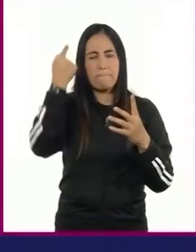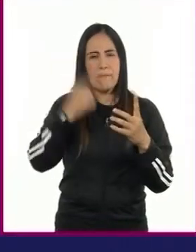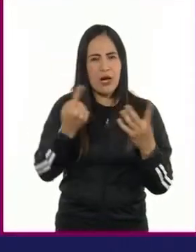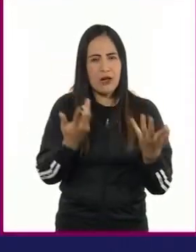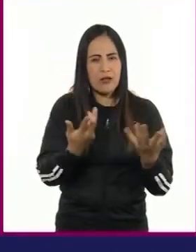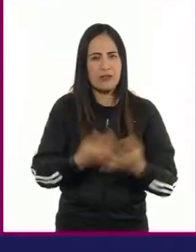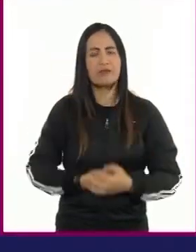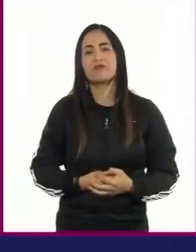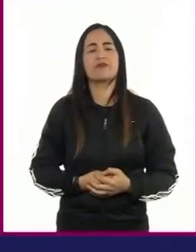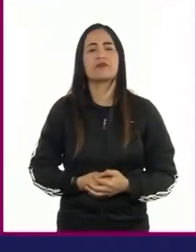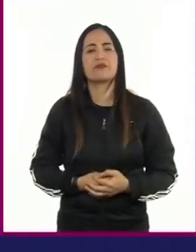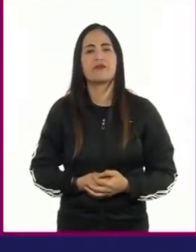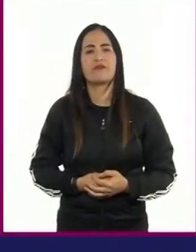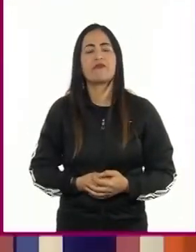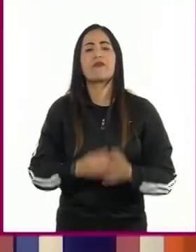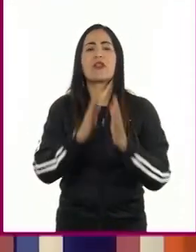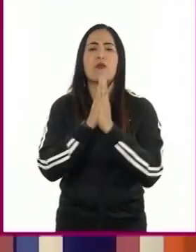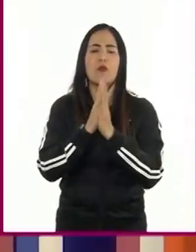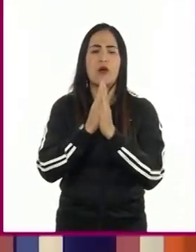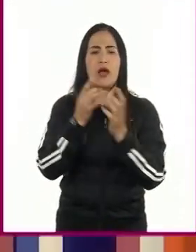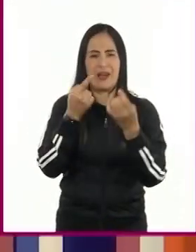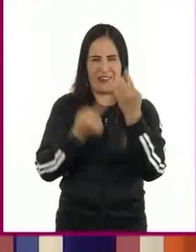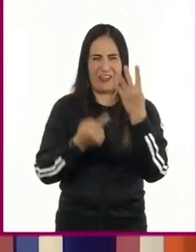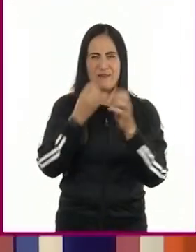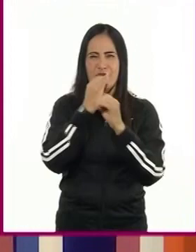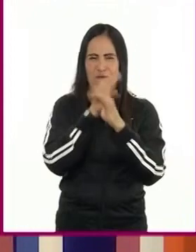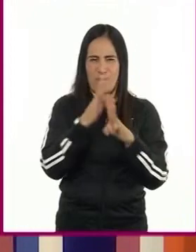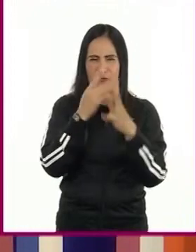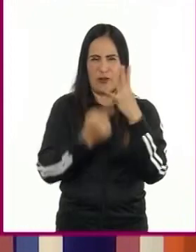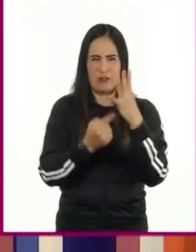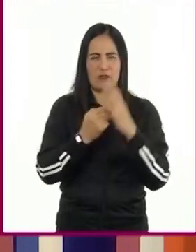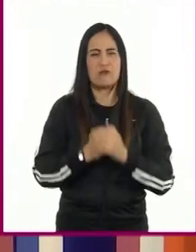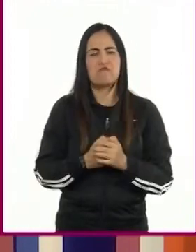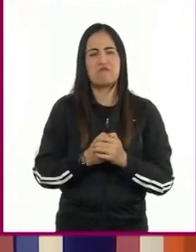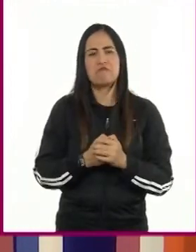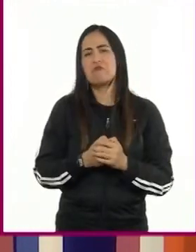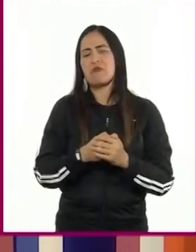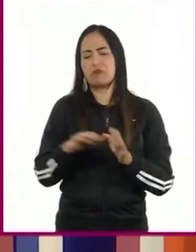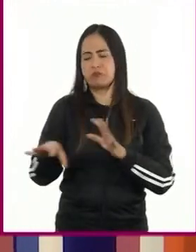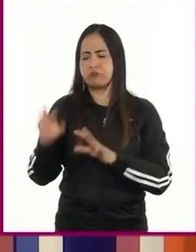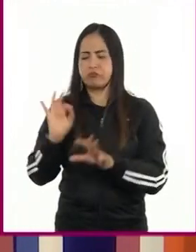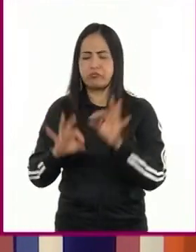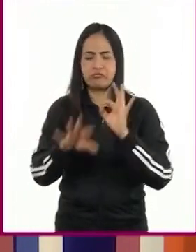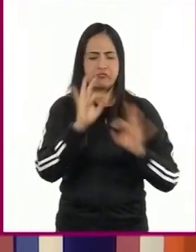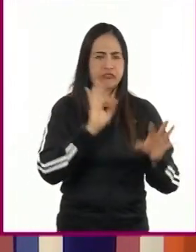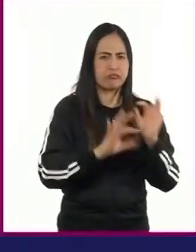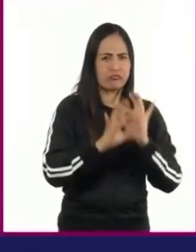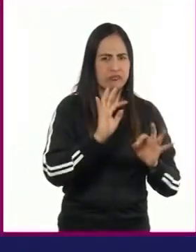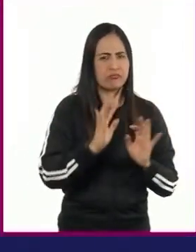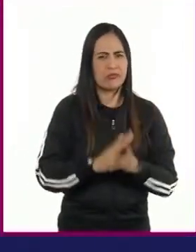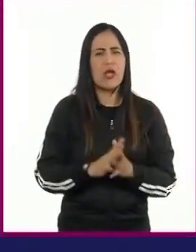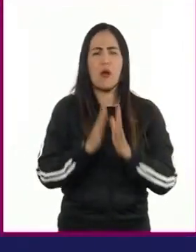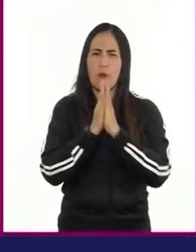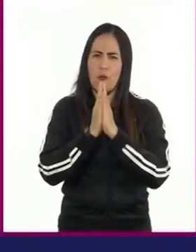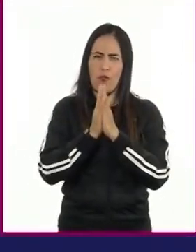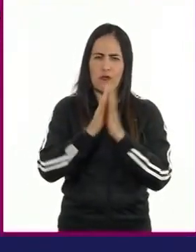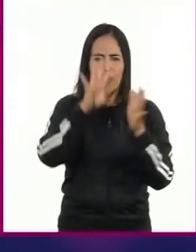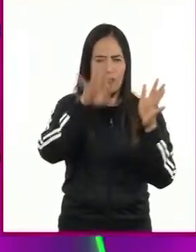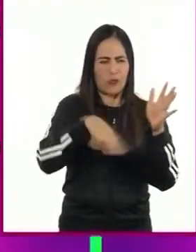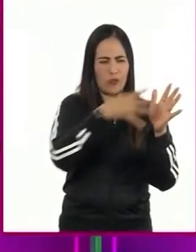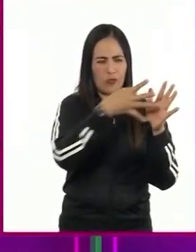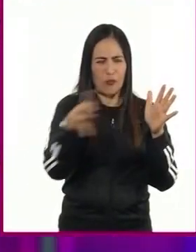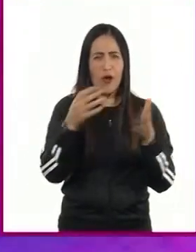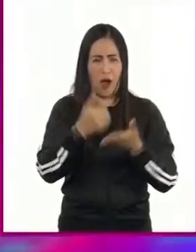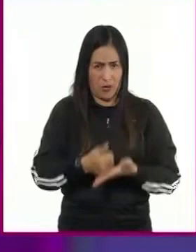plantearon. Veamos qué clase de información podemos obtener de los diversos tipos de fuentes. Daniel, ¿me ayudas con la lectura de la tabla, por favor?